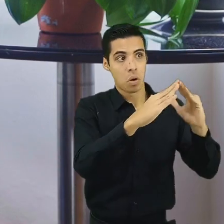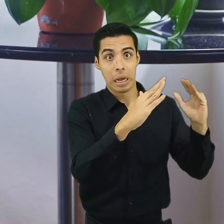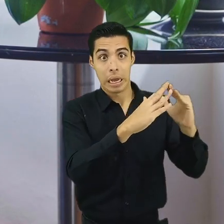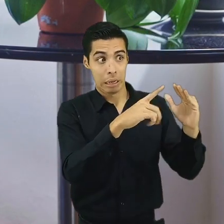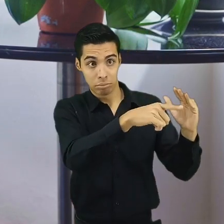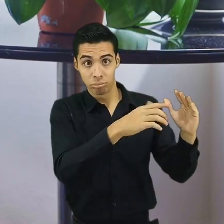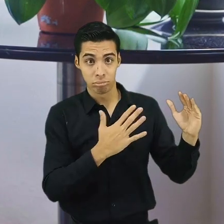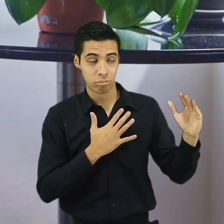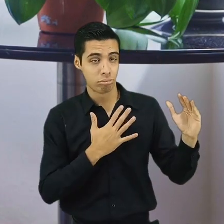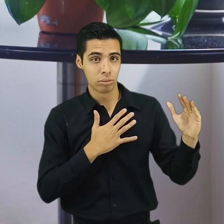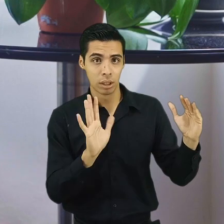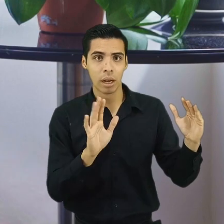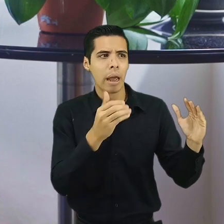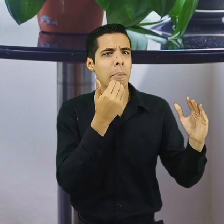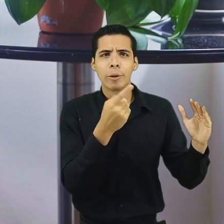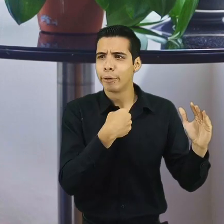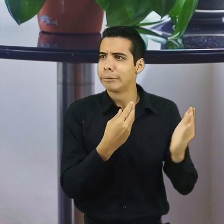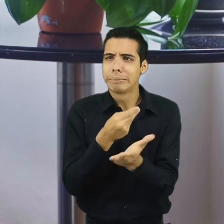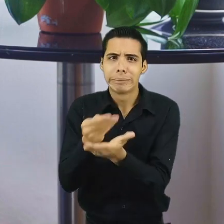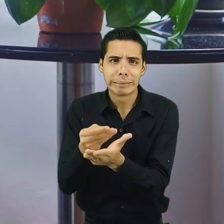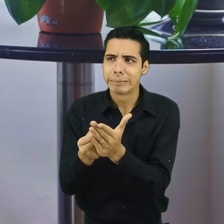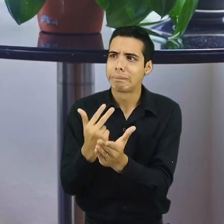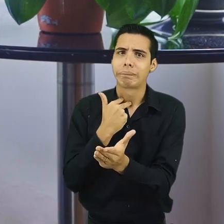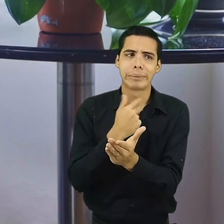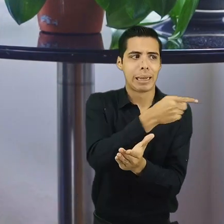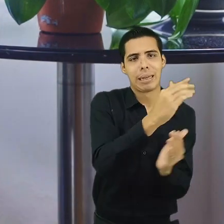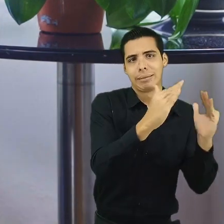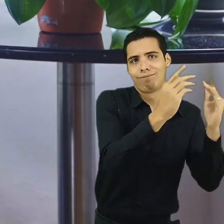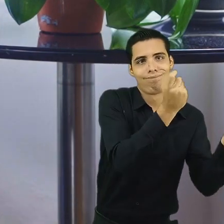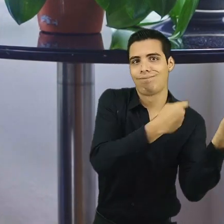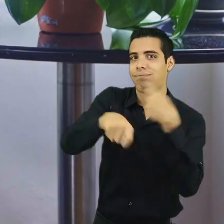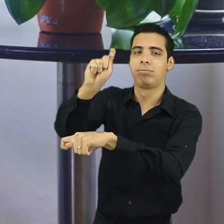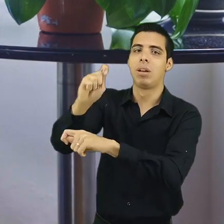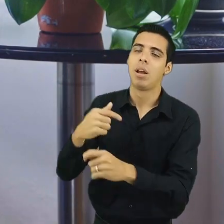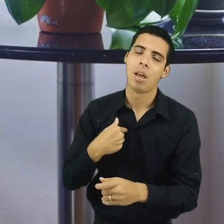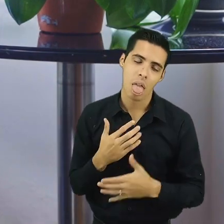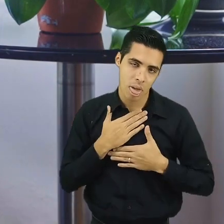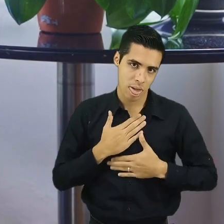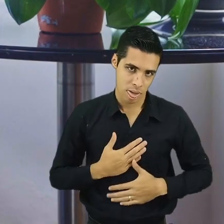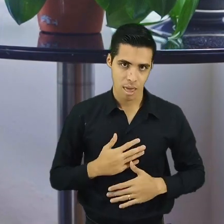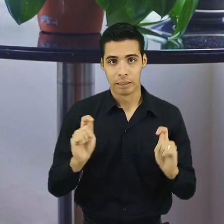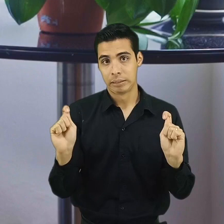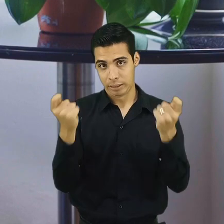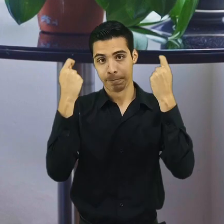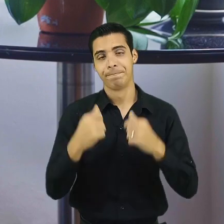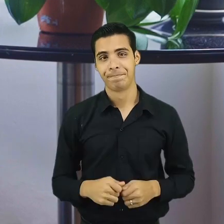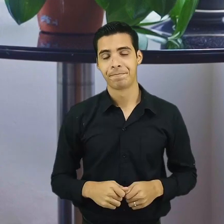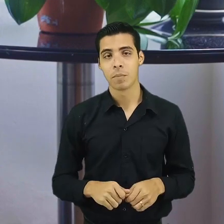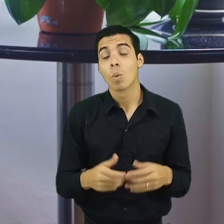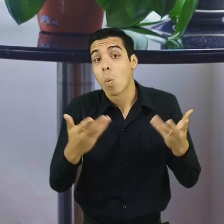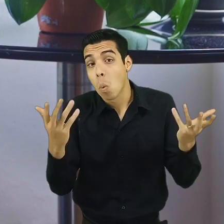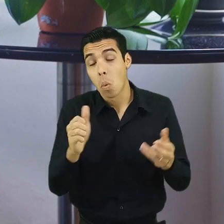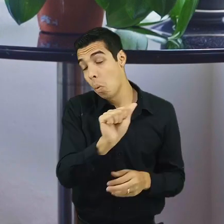como garantía, lo que hace mucho más fácil que te presten para comprarla. Además, muchos ven esta inversión como una forma de asegurar su jubilación,